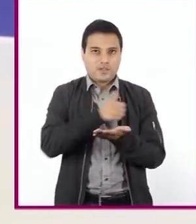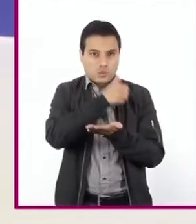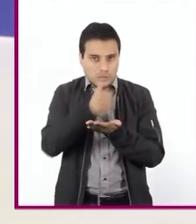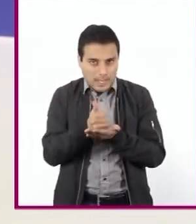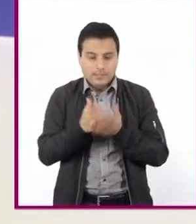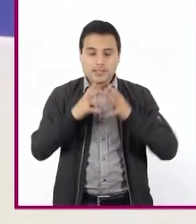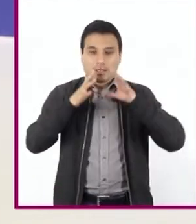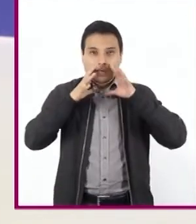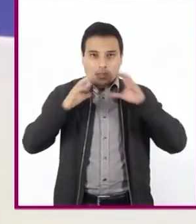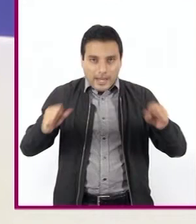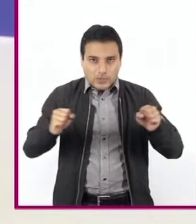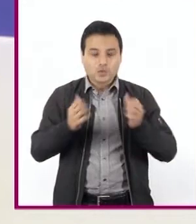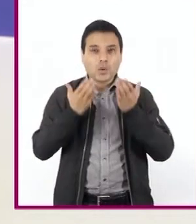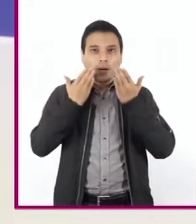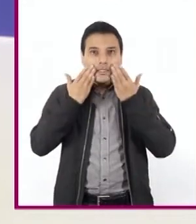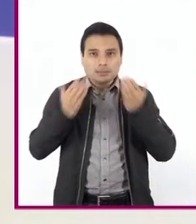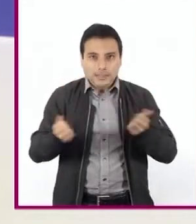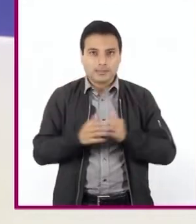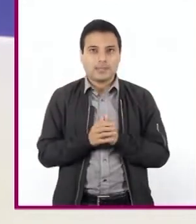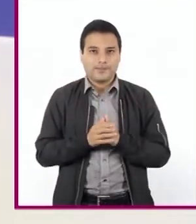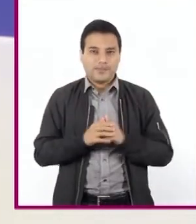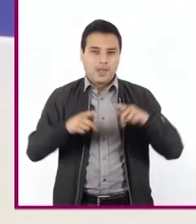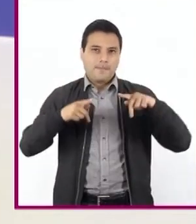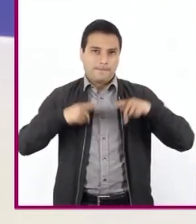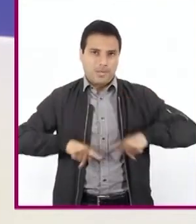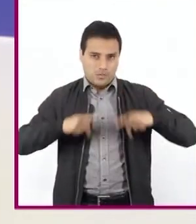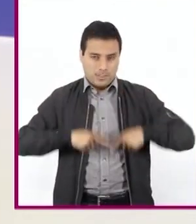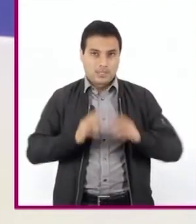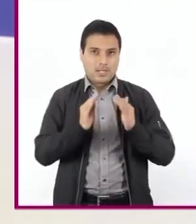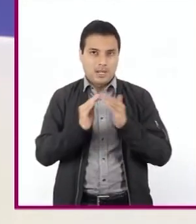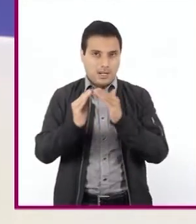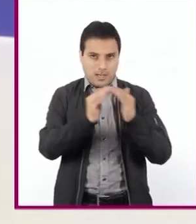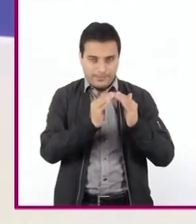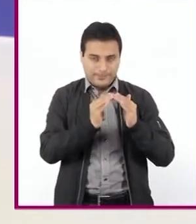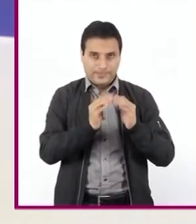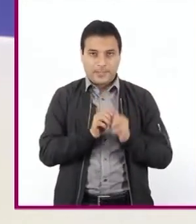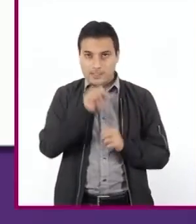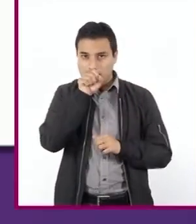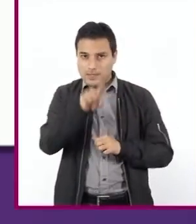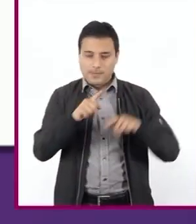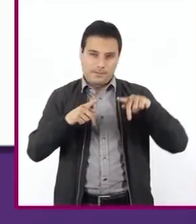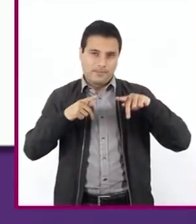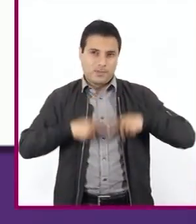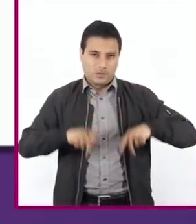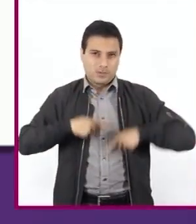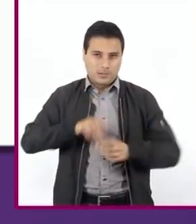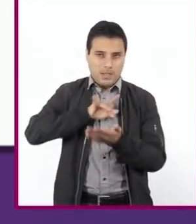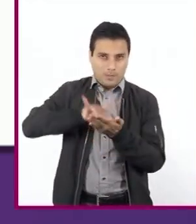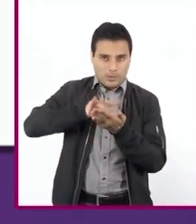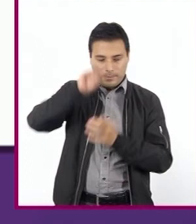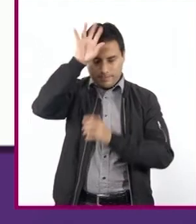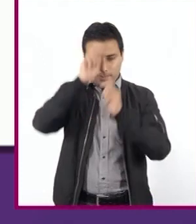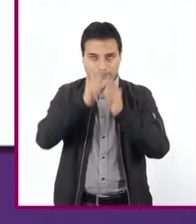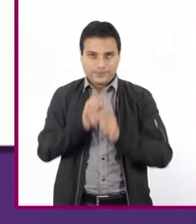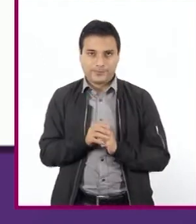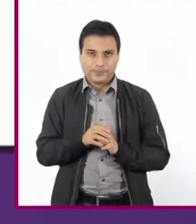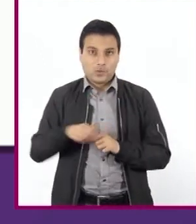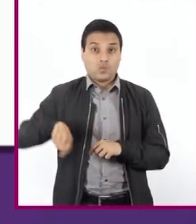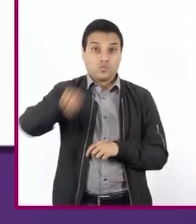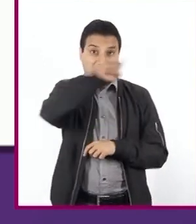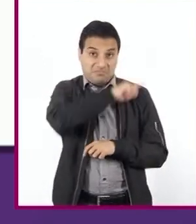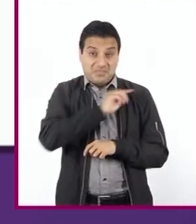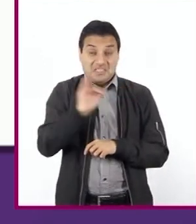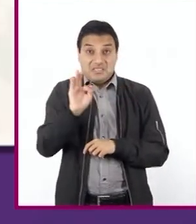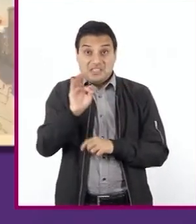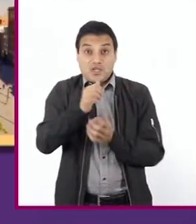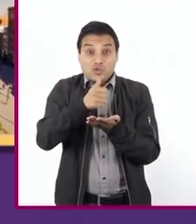ranchos, haciendas para la vivienda y brindar servicios a los mineros. Tal vez conozcan o vivan cerca de